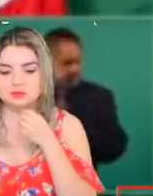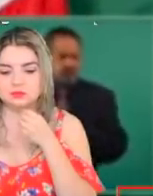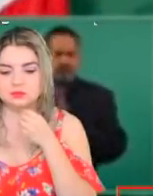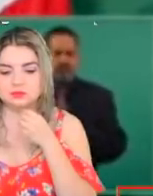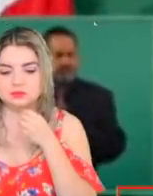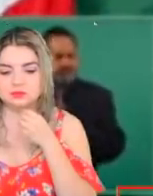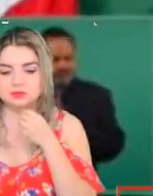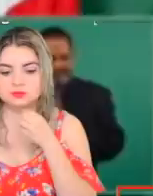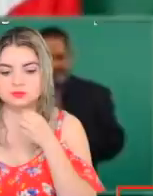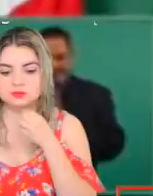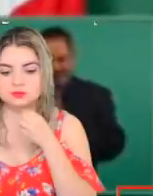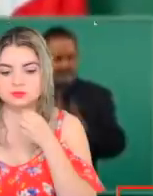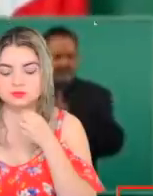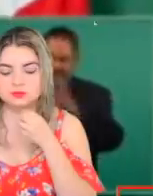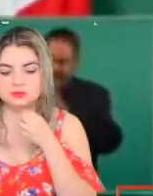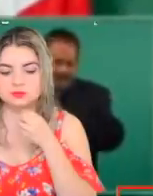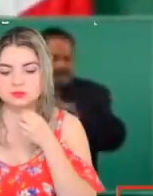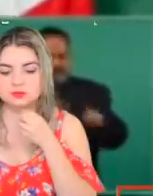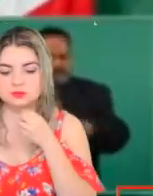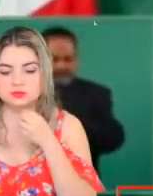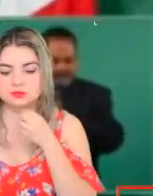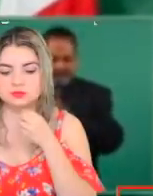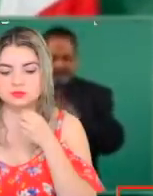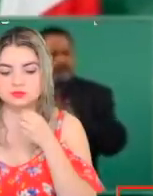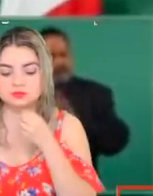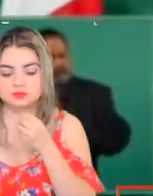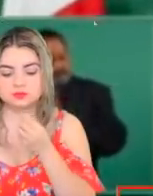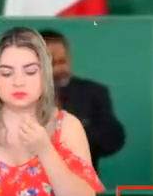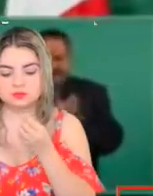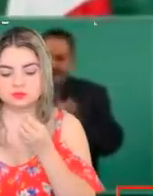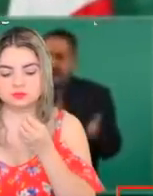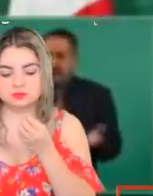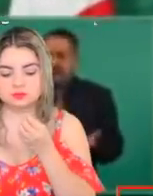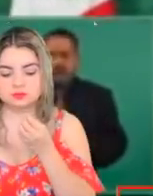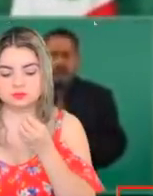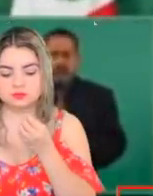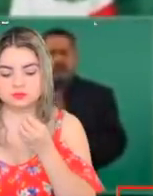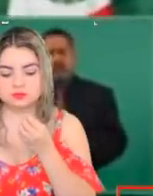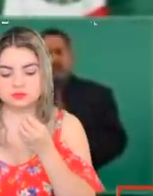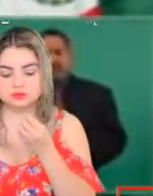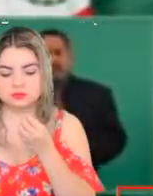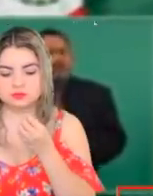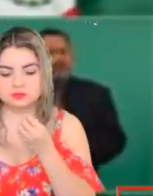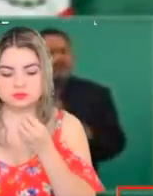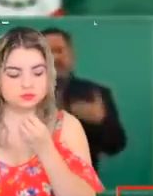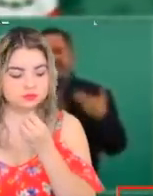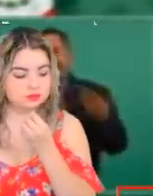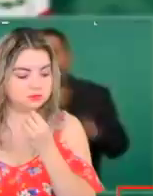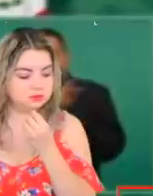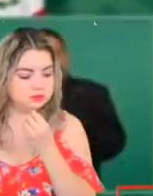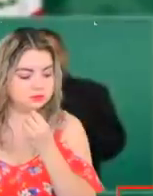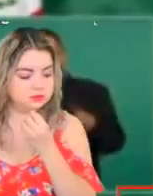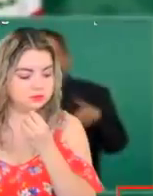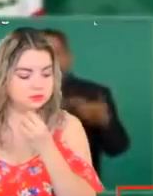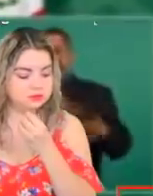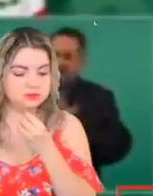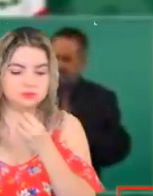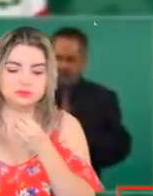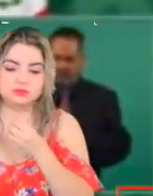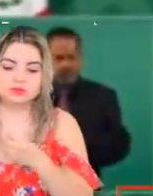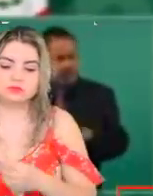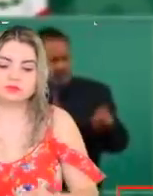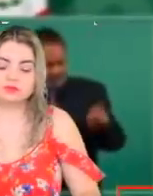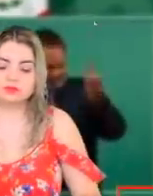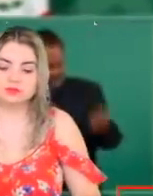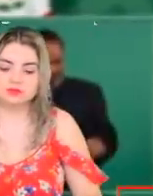votar, hay que participar, y ya no darle la confianza a quienes no